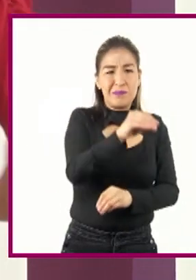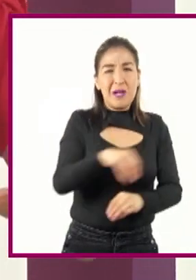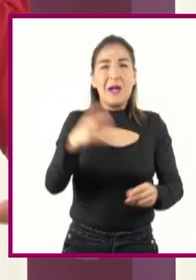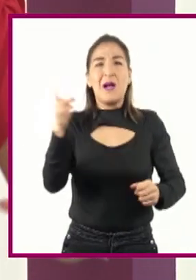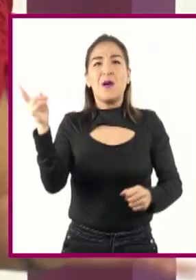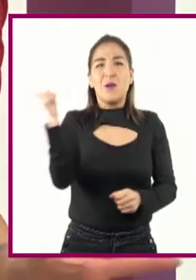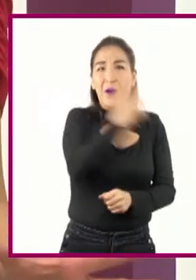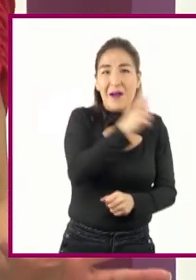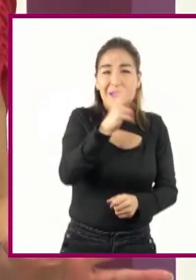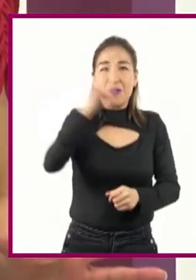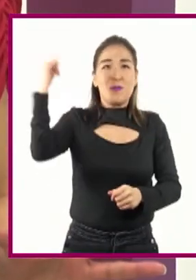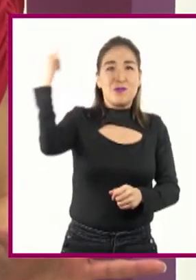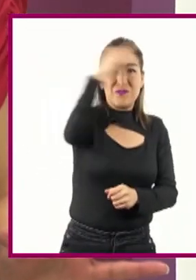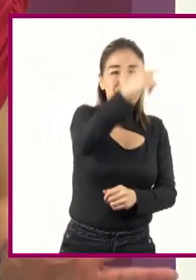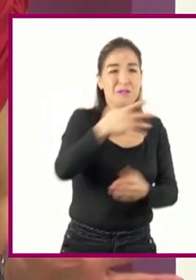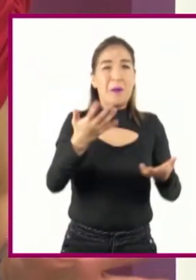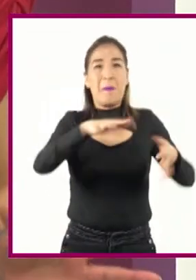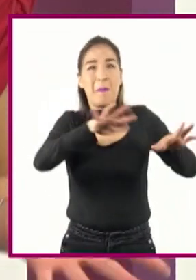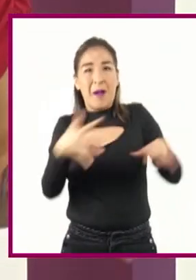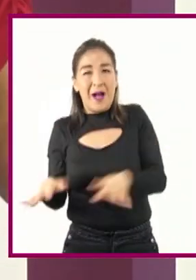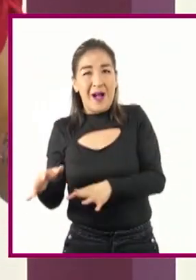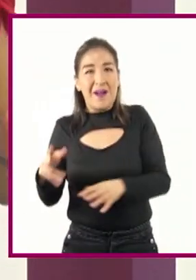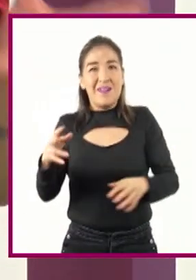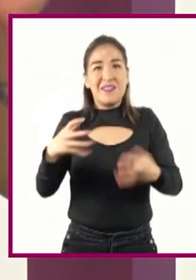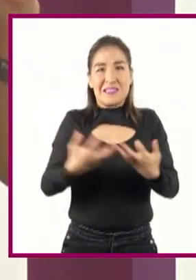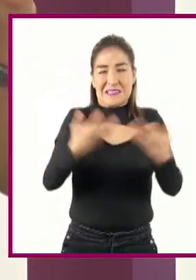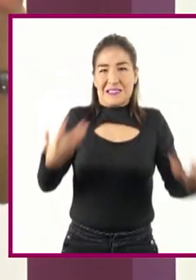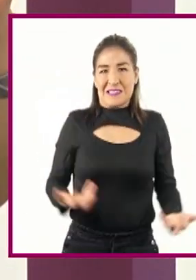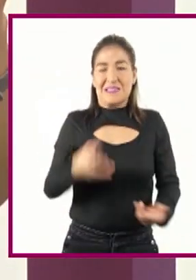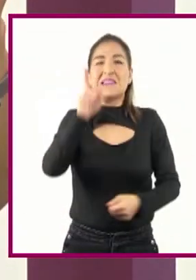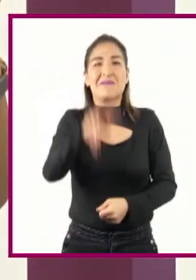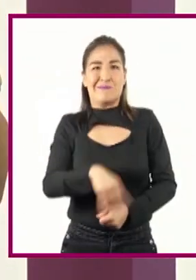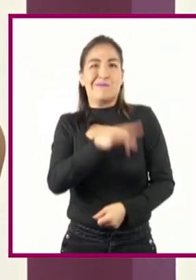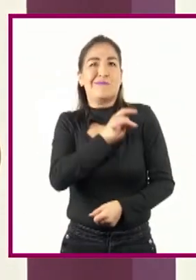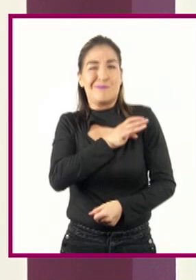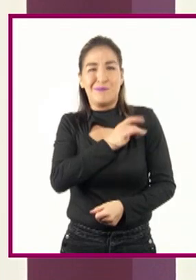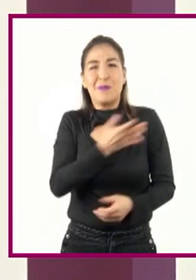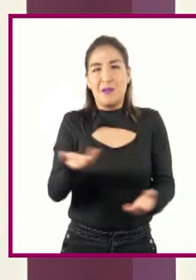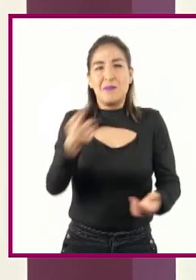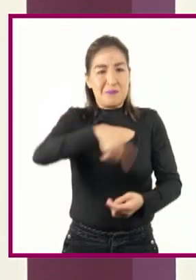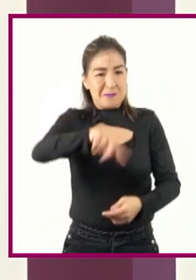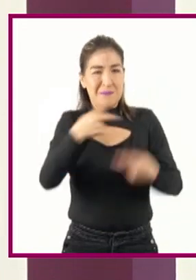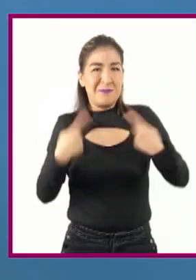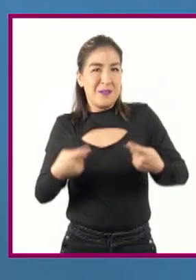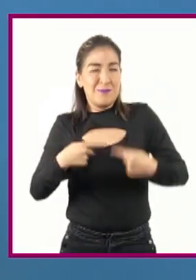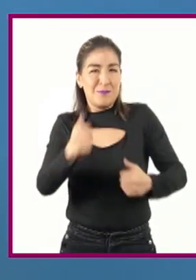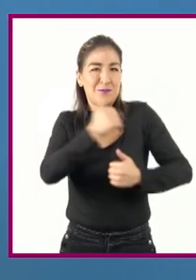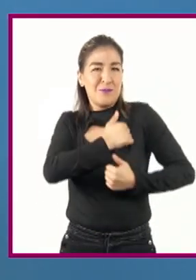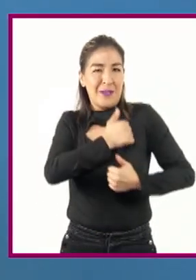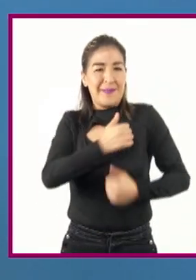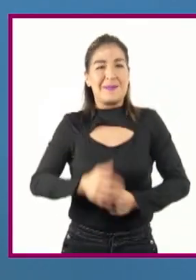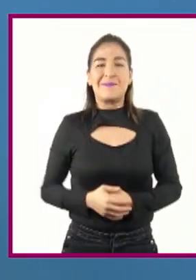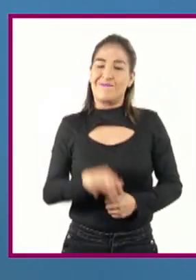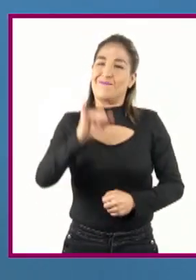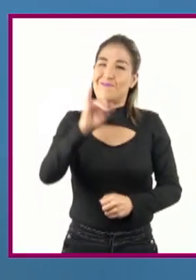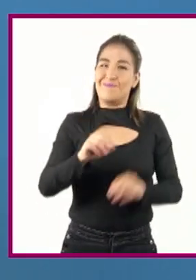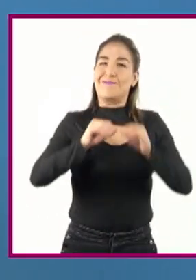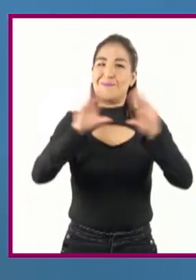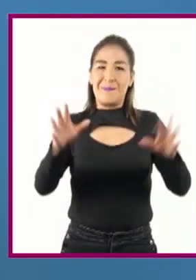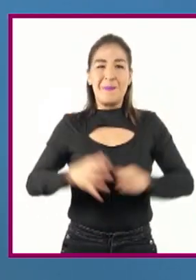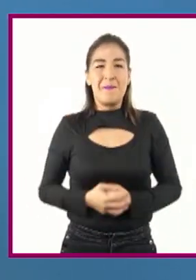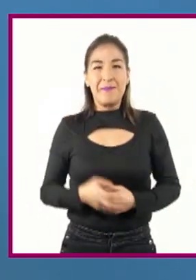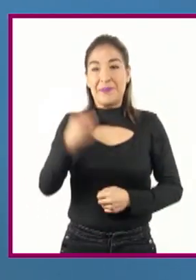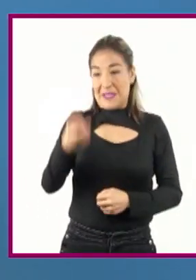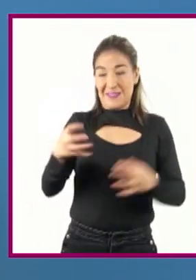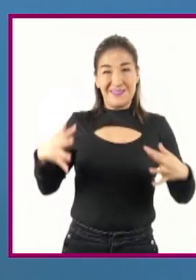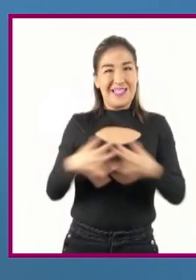aire, mar, tierra. Qué atemorizante debió haber sido para los soldados. Por supuesto, en la guerra